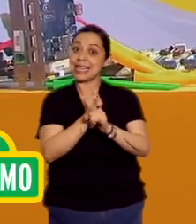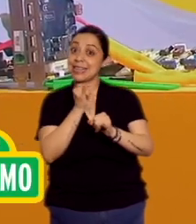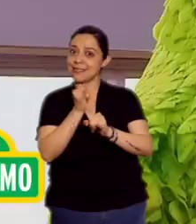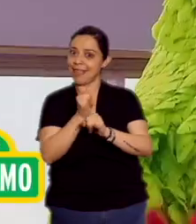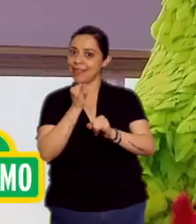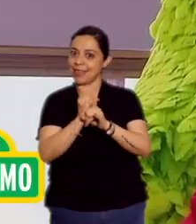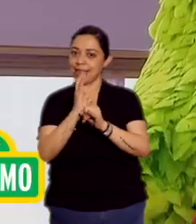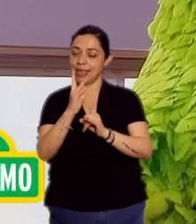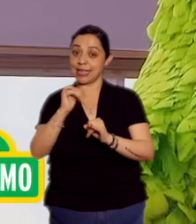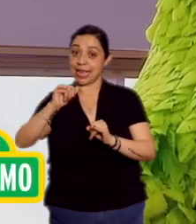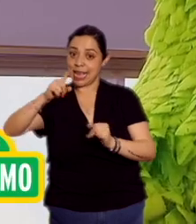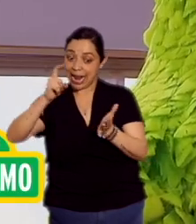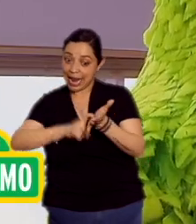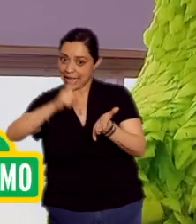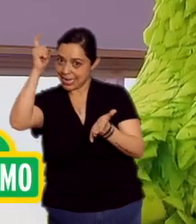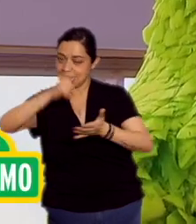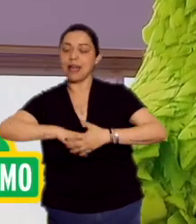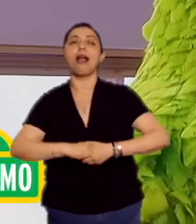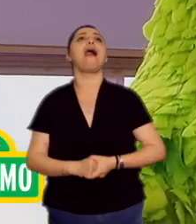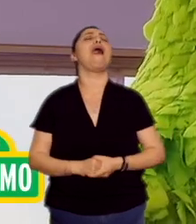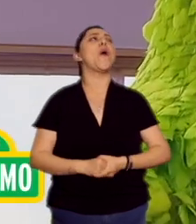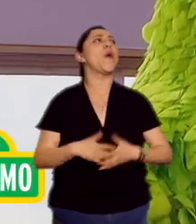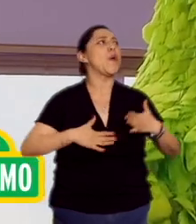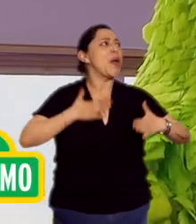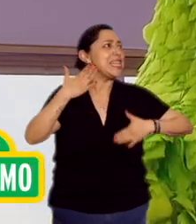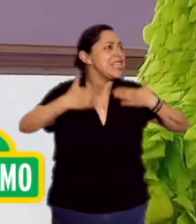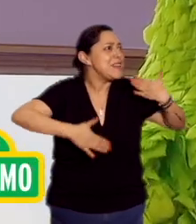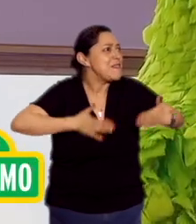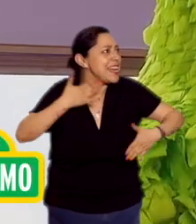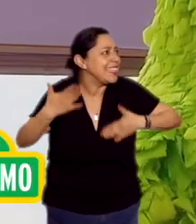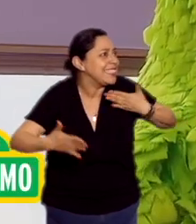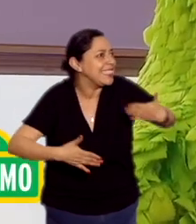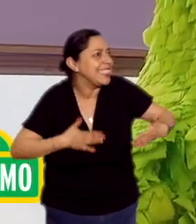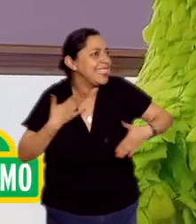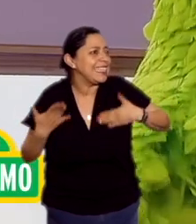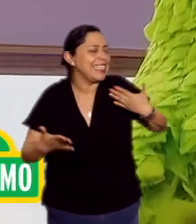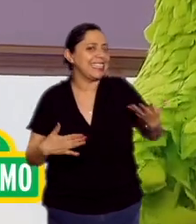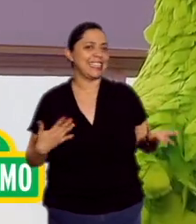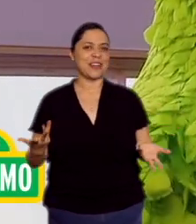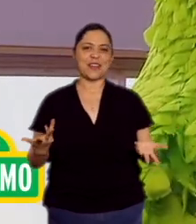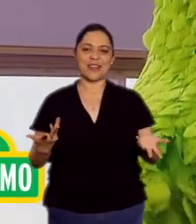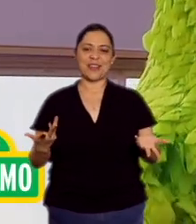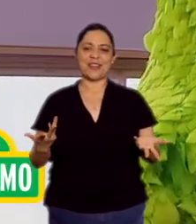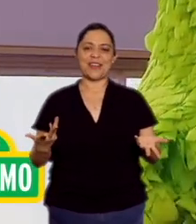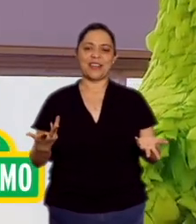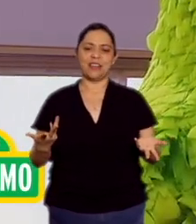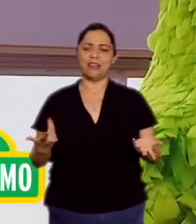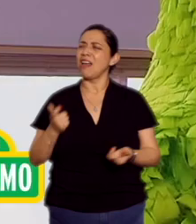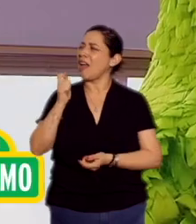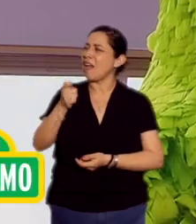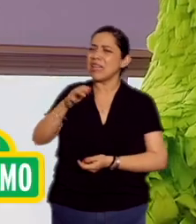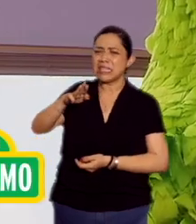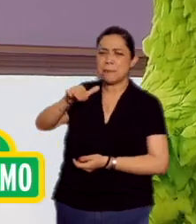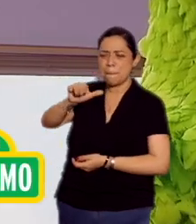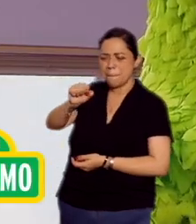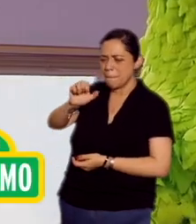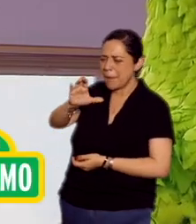Click. ¡Wow! ¡Qué divertido! ¿Y qué es eso de